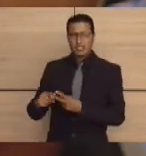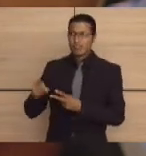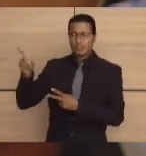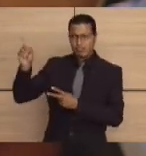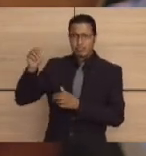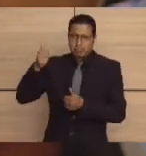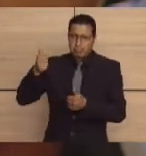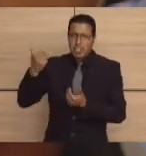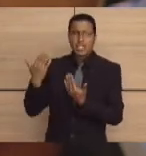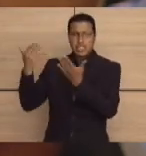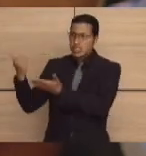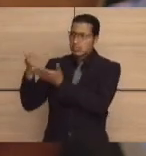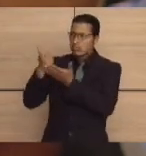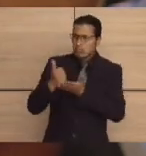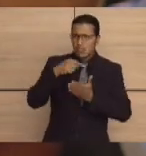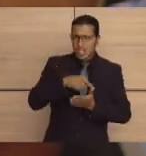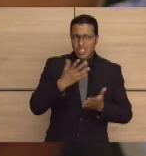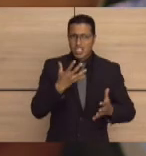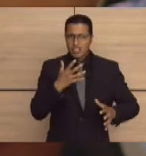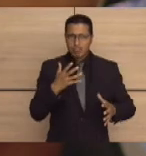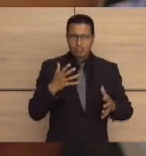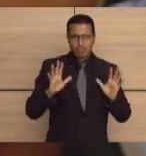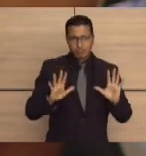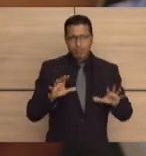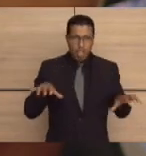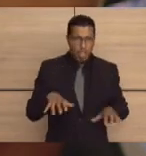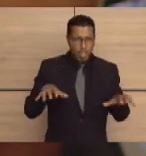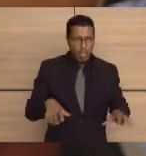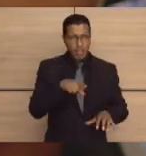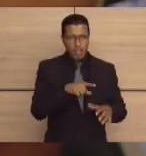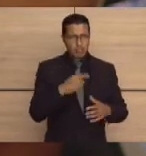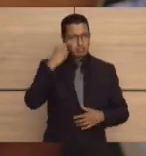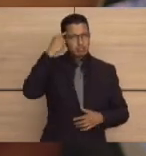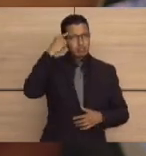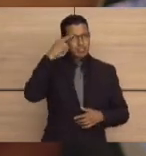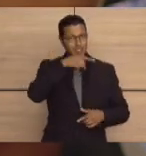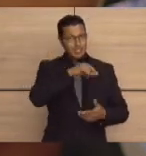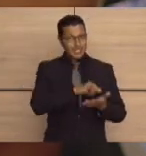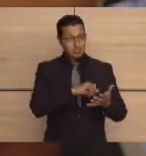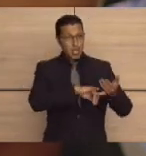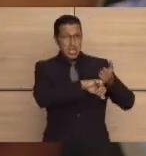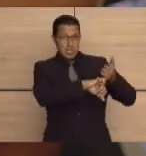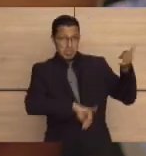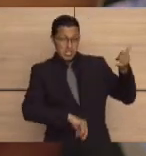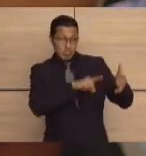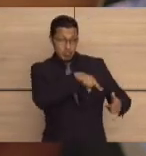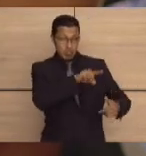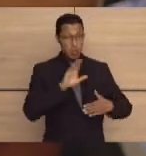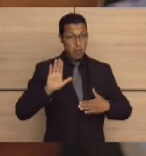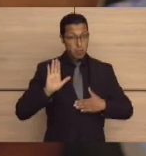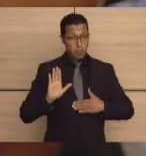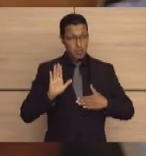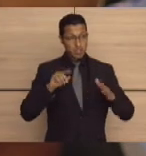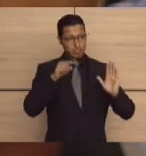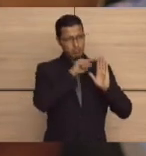que fue valioso lo que hicieron. Pero tampoco creo que se haya cumplido todo lo que la independencia prometía y todo